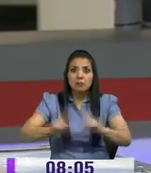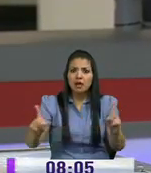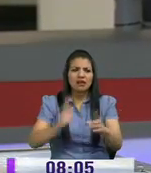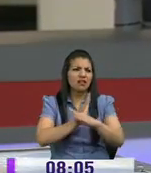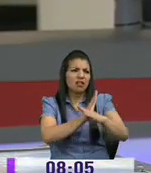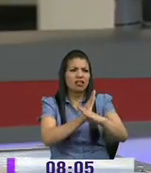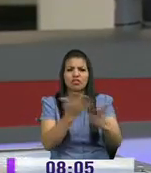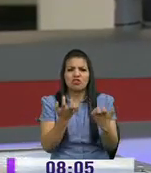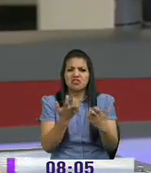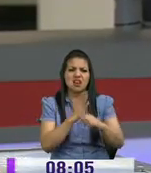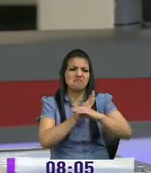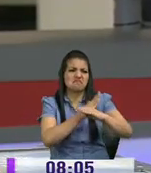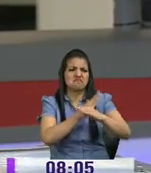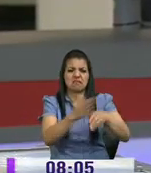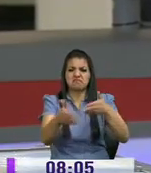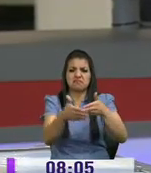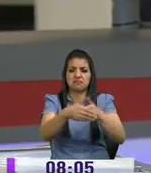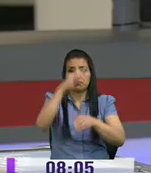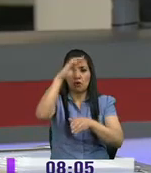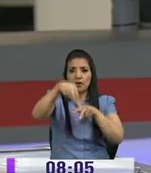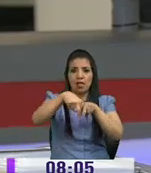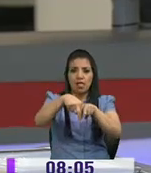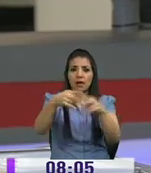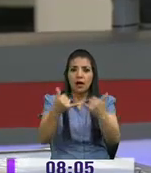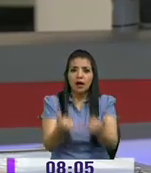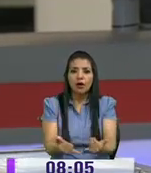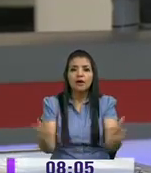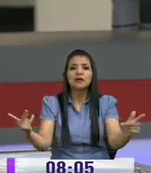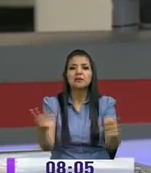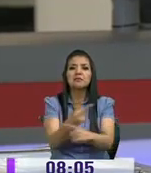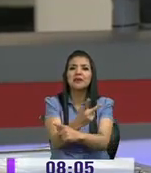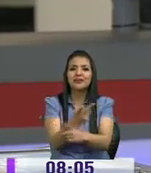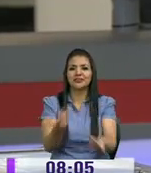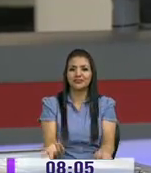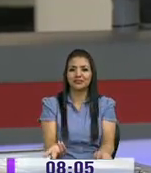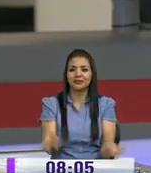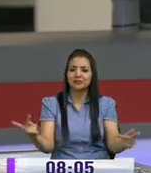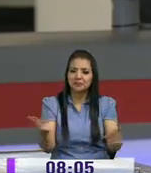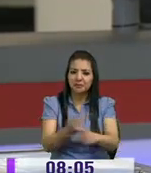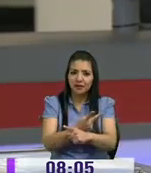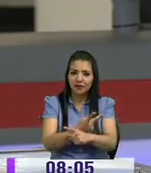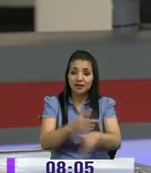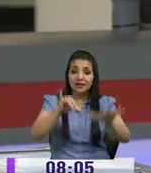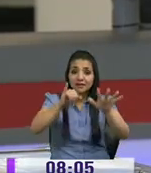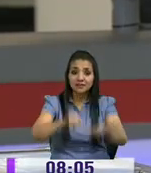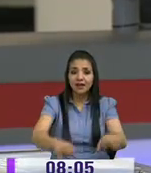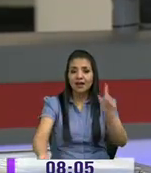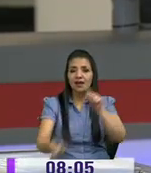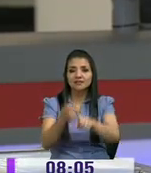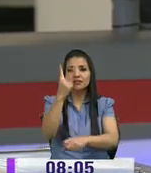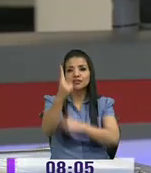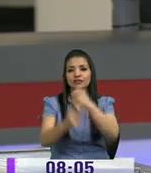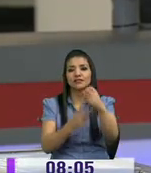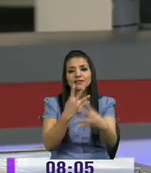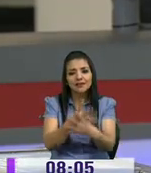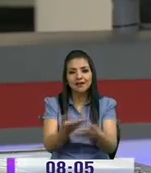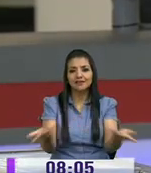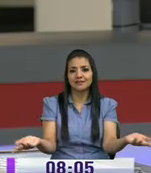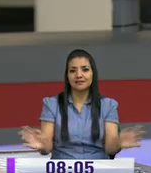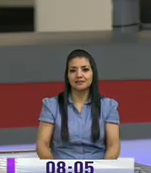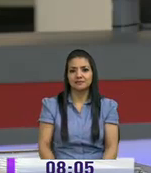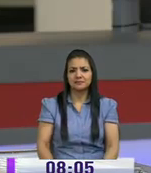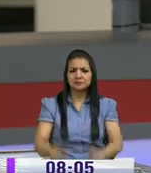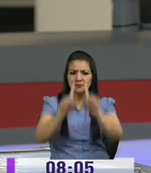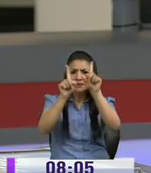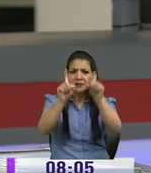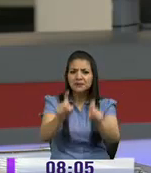agredió al agente metropolitano de tránsito ahora deberá enfrentar una pena que va desde 6 meses a 2 años de prisión.